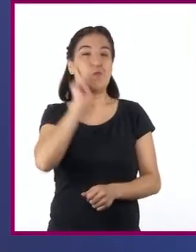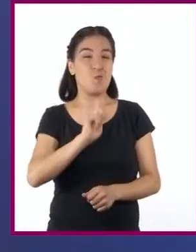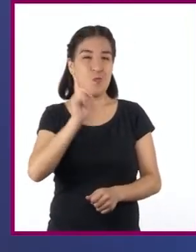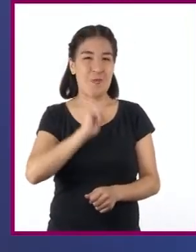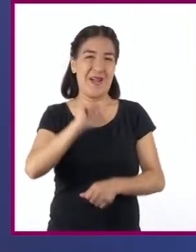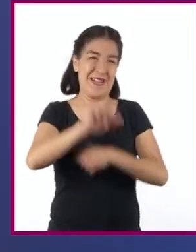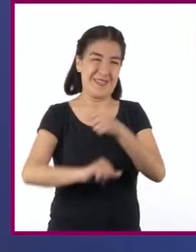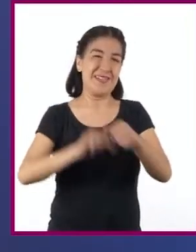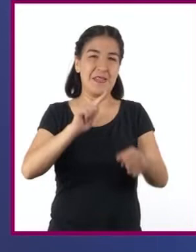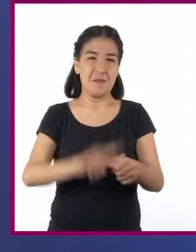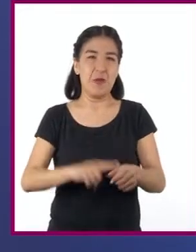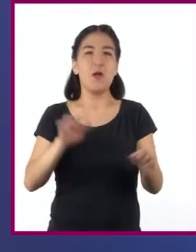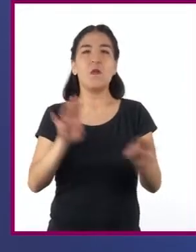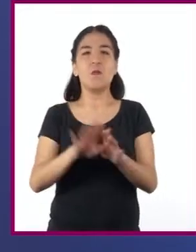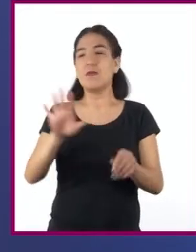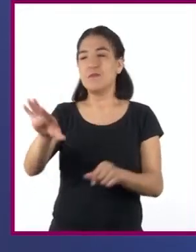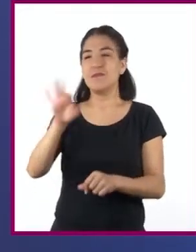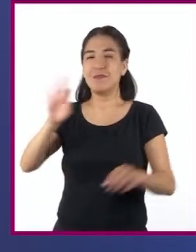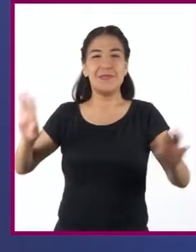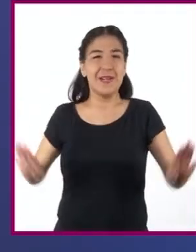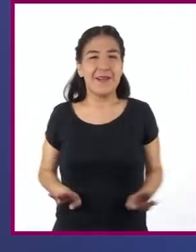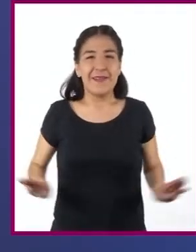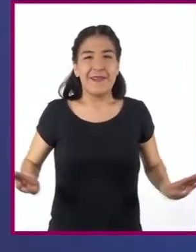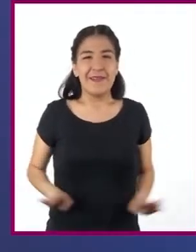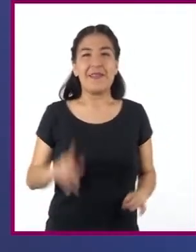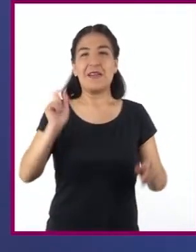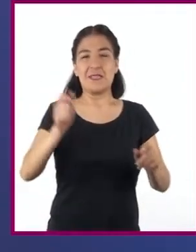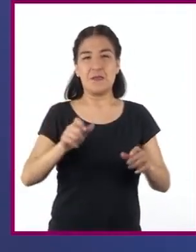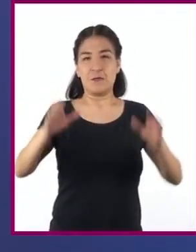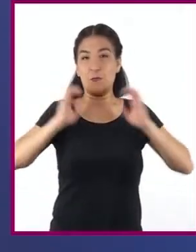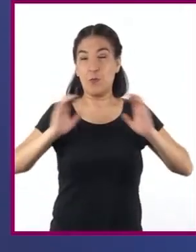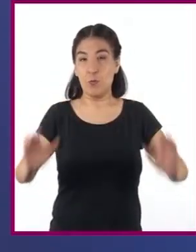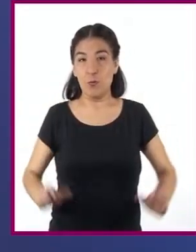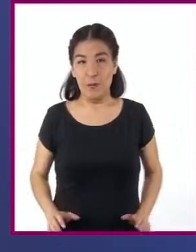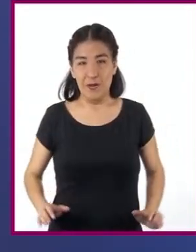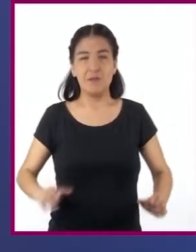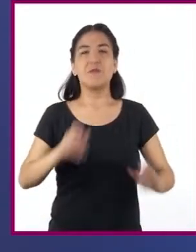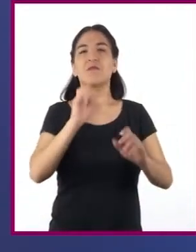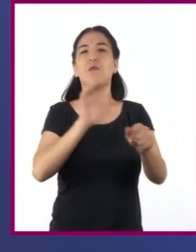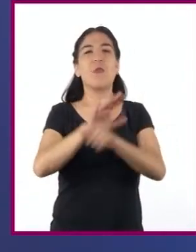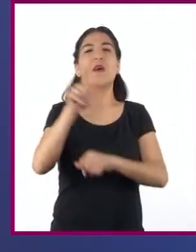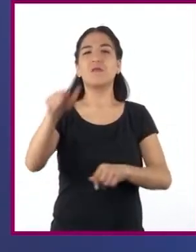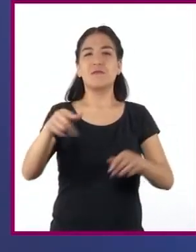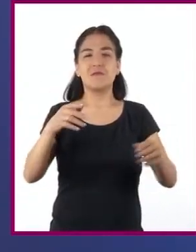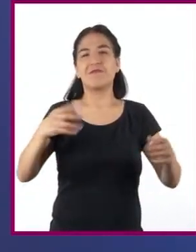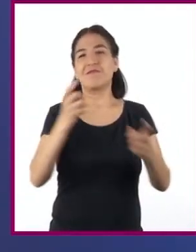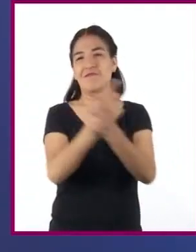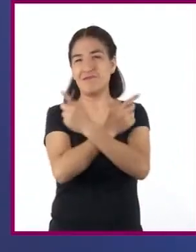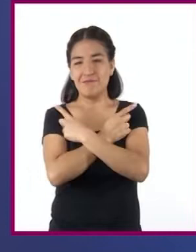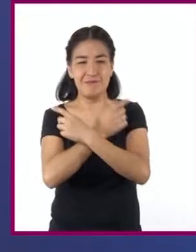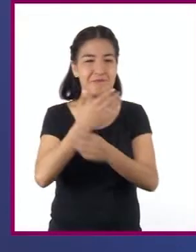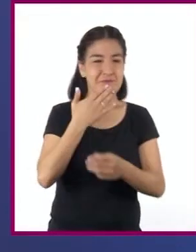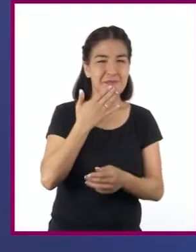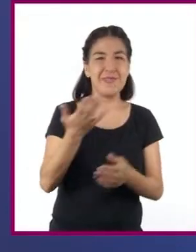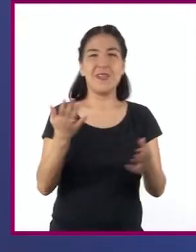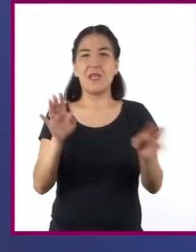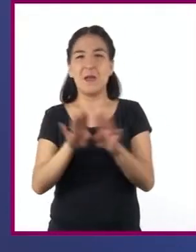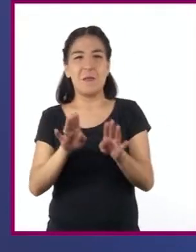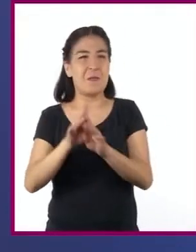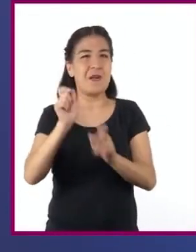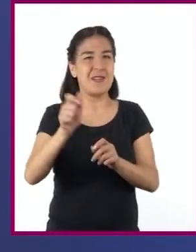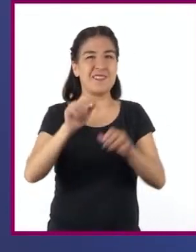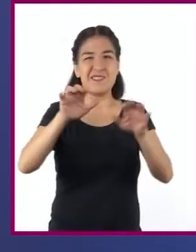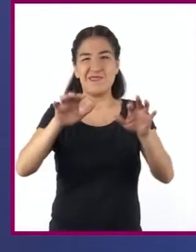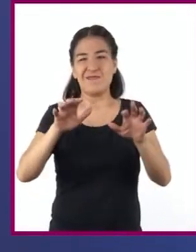la pareja con base en las características morfológicas, conductuales y fisiológicas que manifiesta.